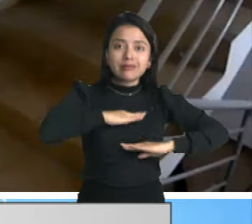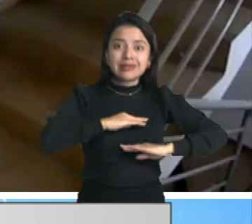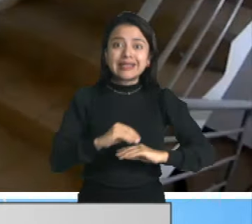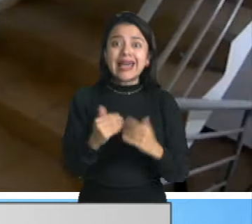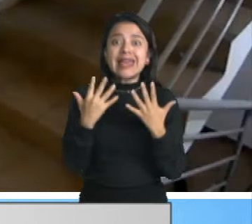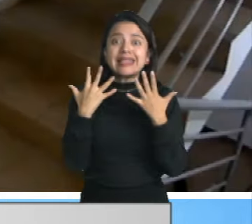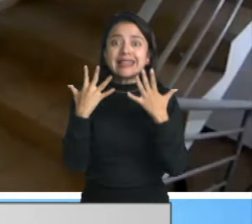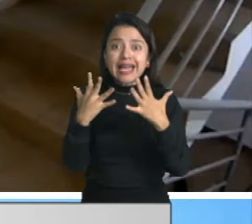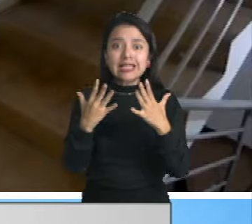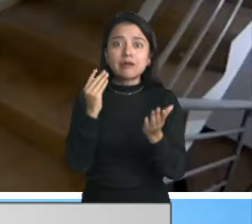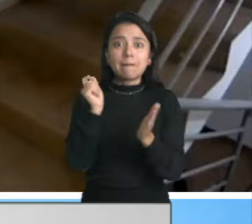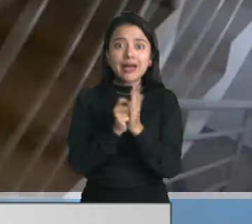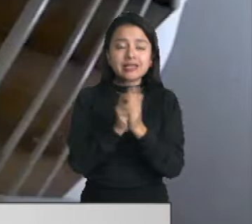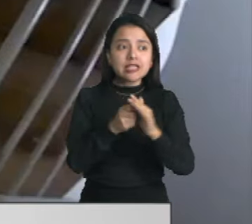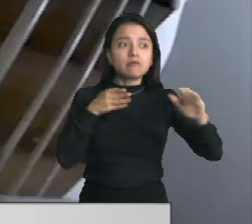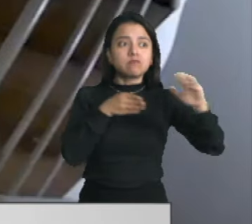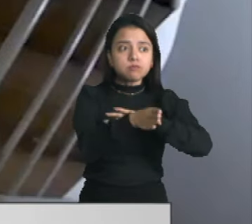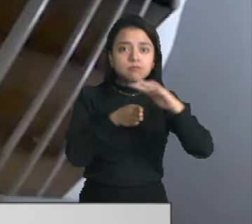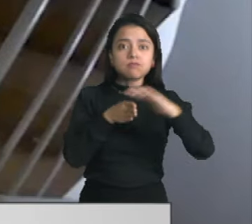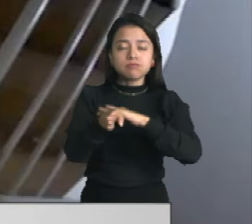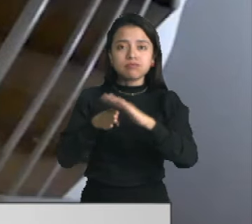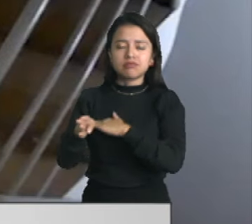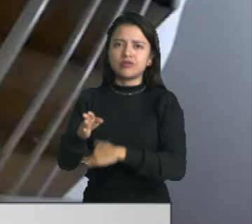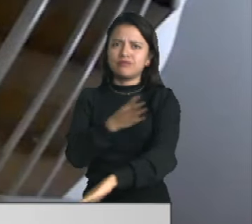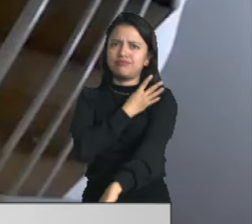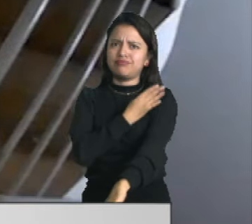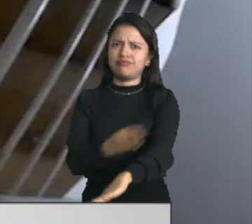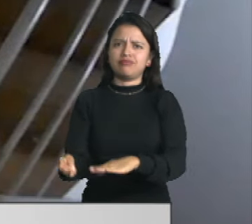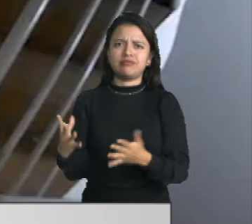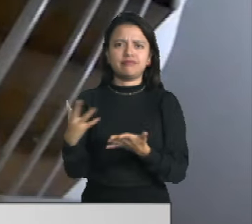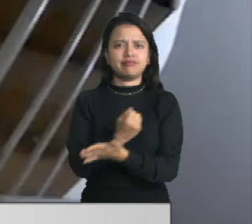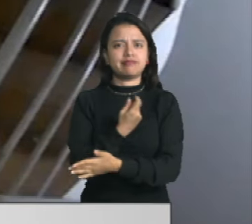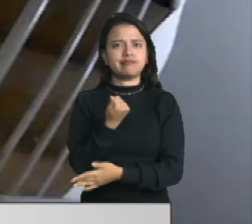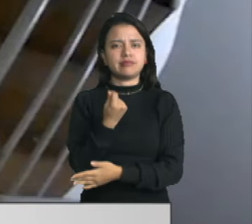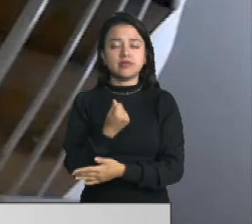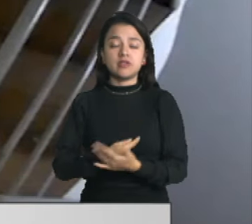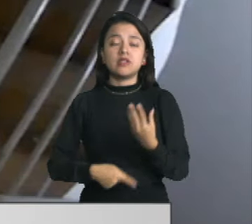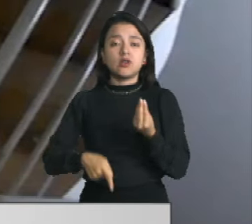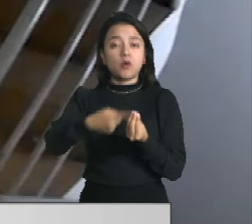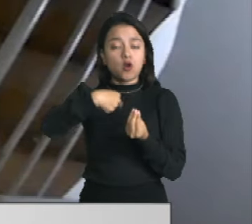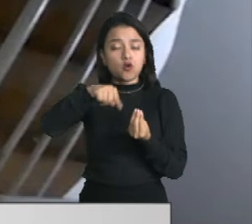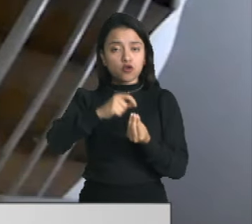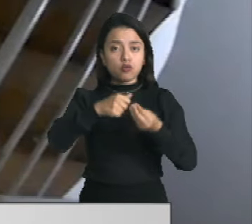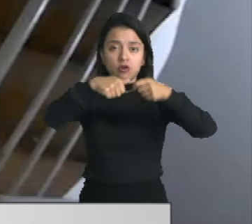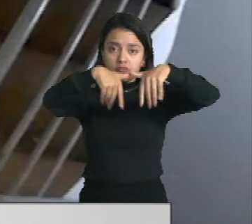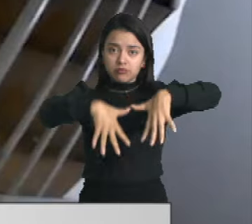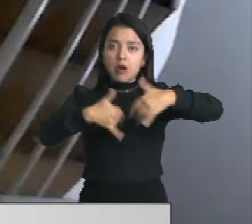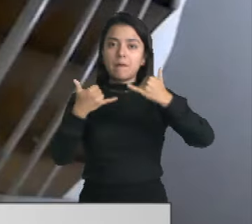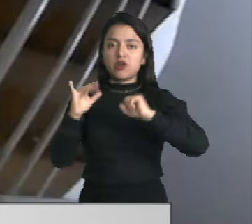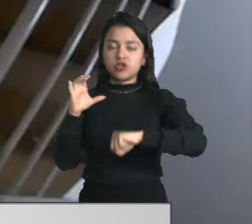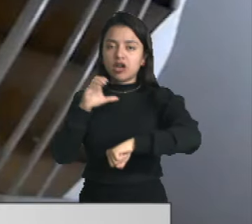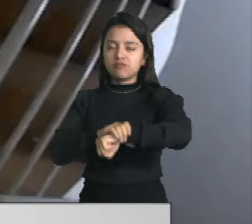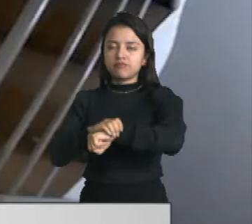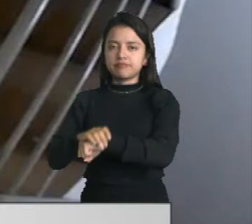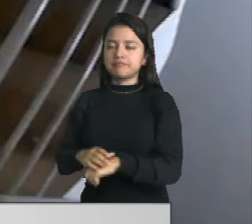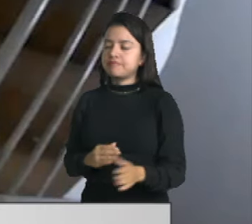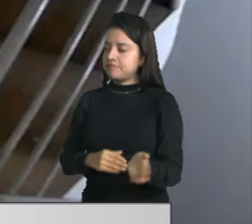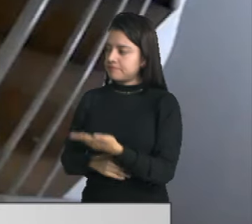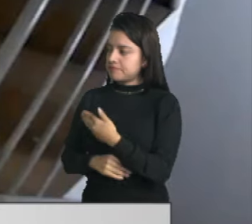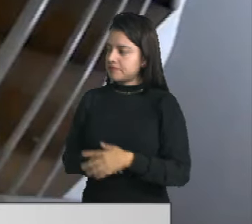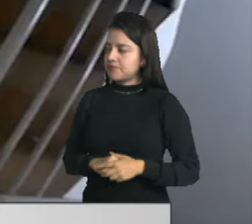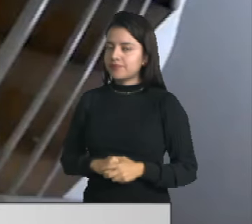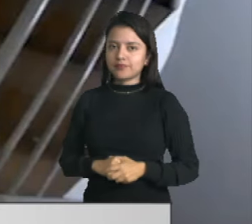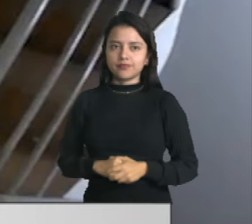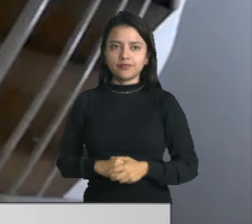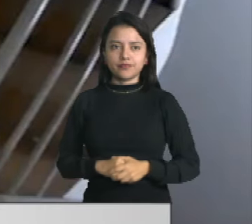10 robos en la capital de la República con sumas millonarias, una estructura completamente organizada que fue desmantelada. Escuchemos a continuación al secretario distrital de